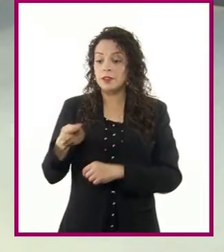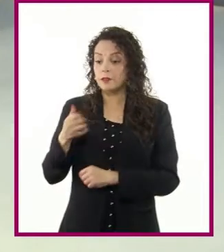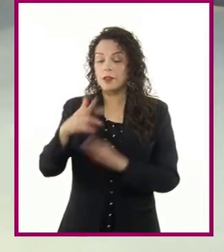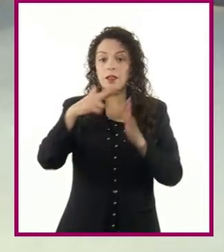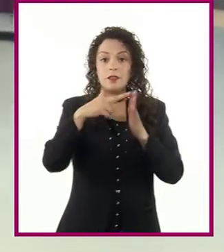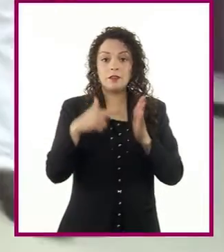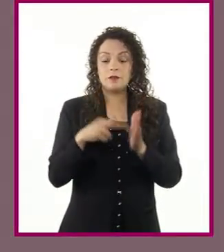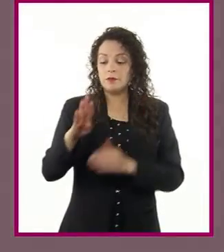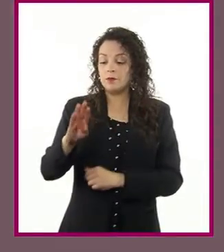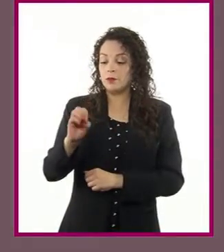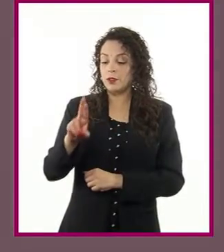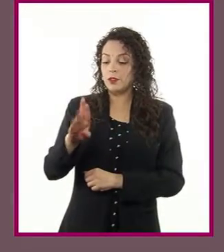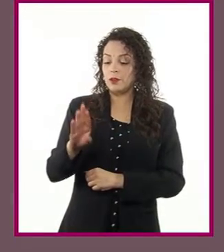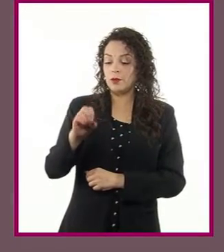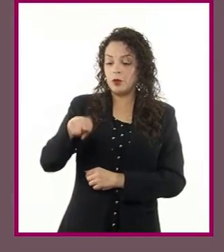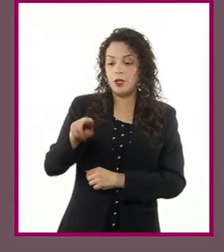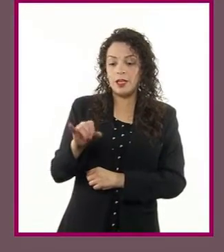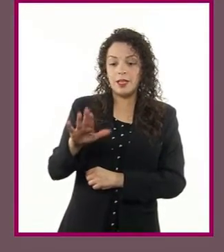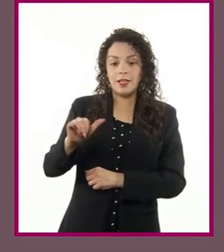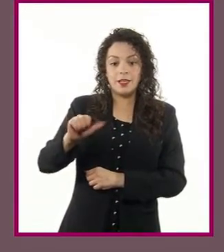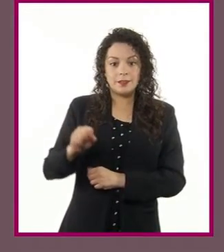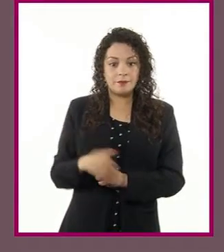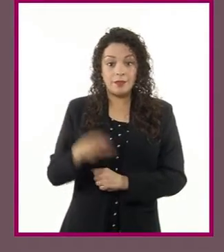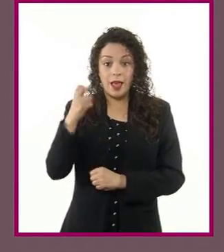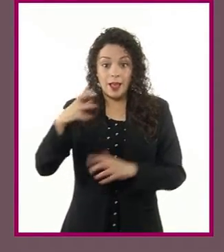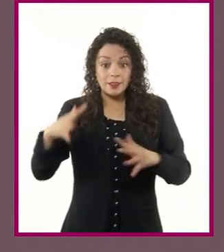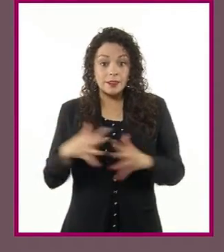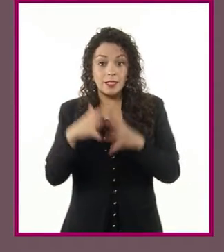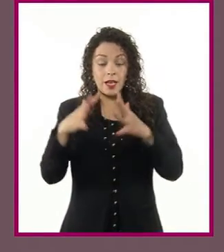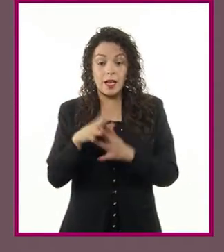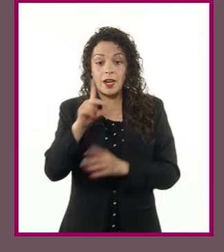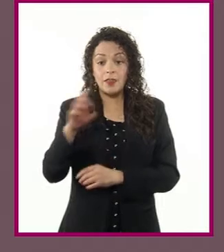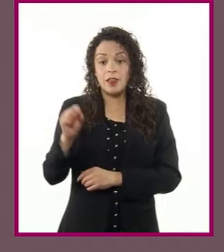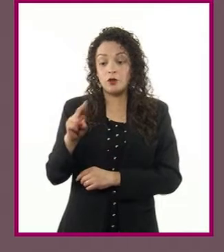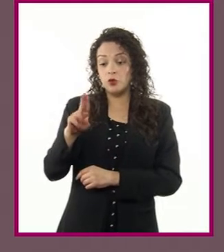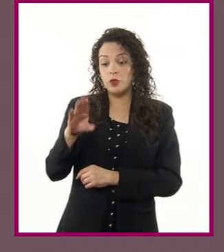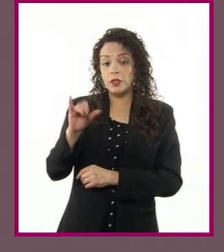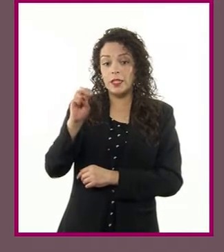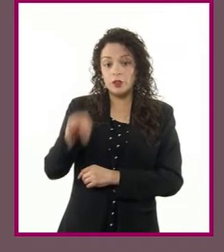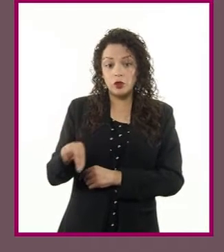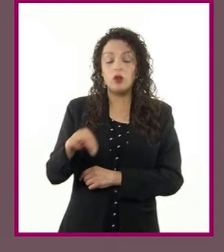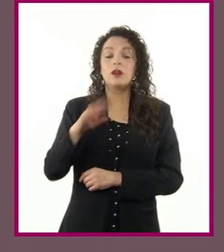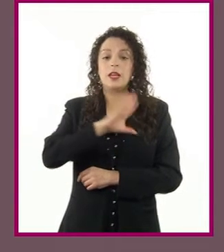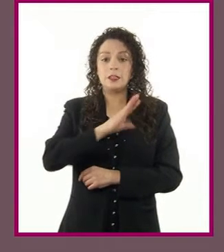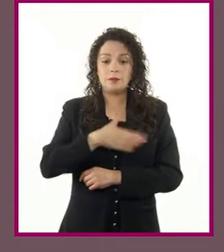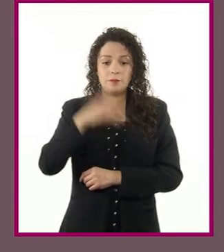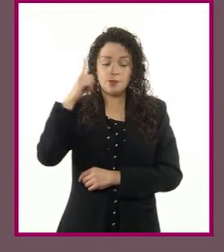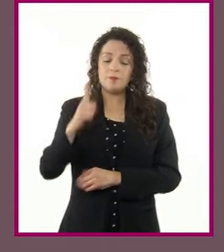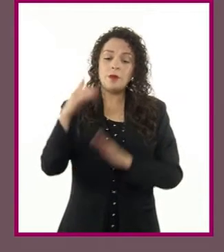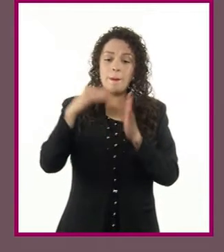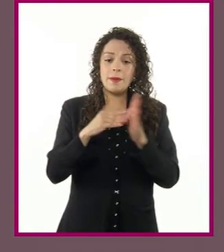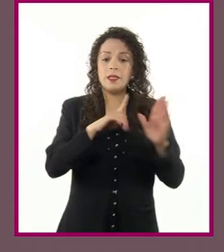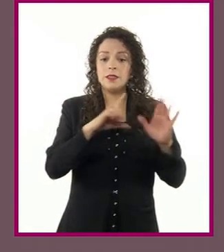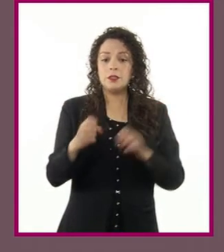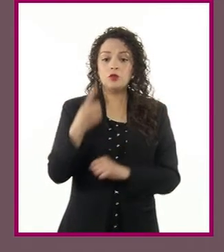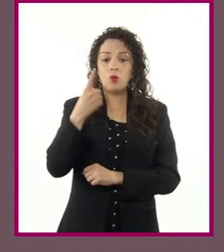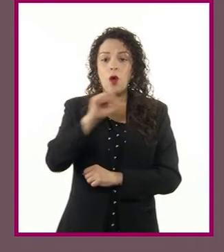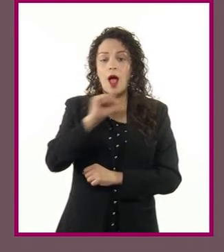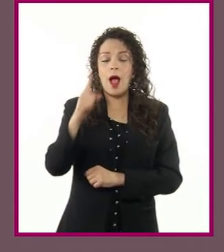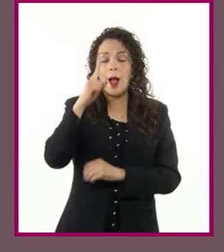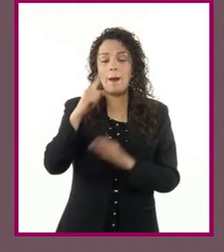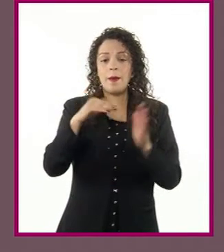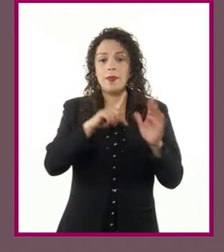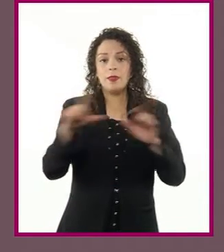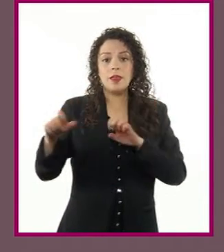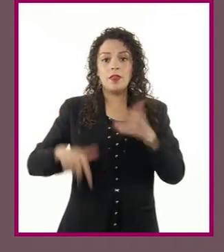reformas borbónicas. La Guerra de Sucesión de 1701 a 1713 tuvo como causa principal la